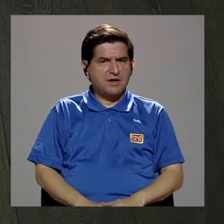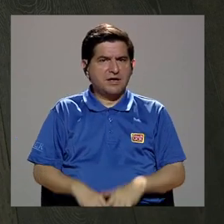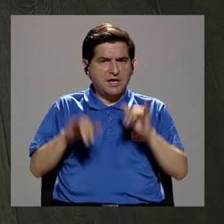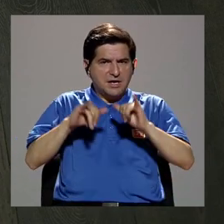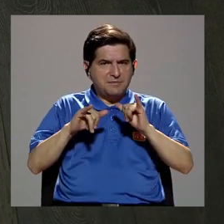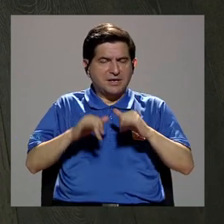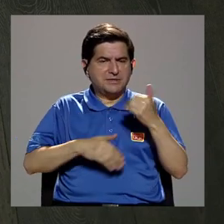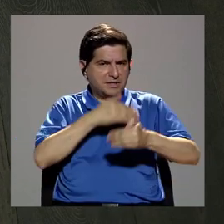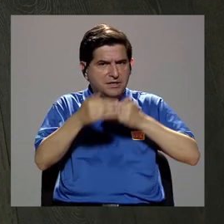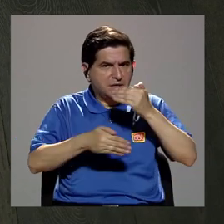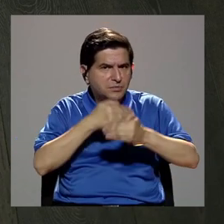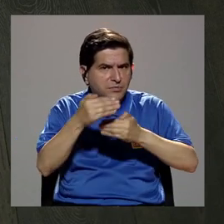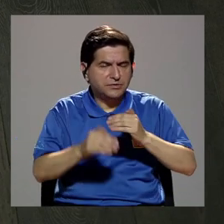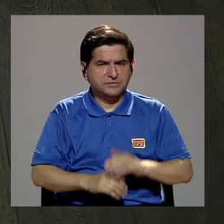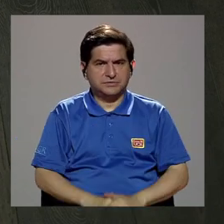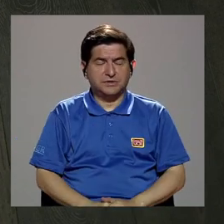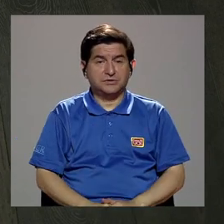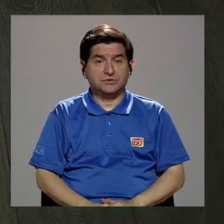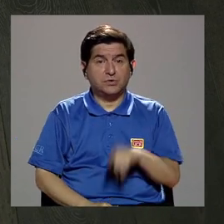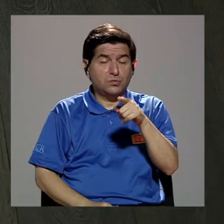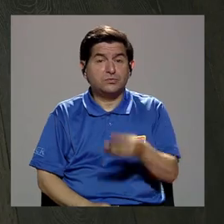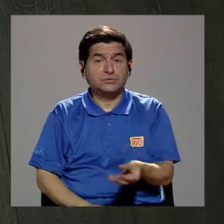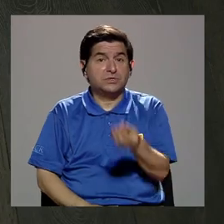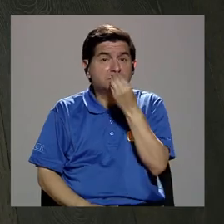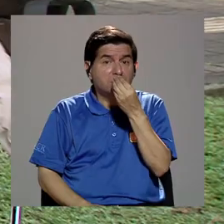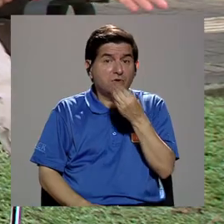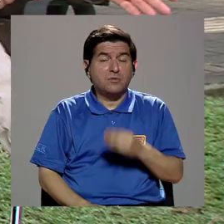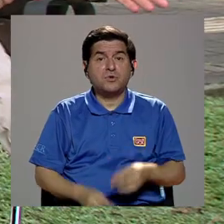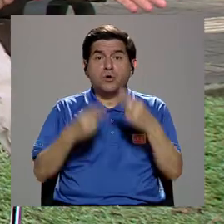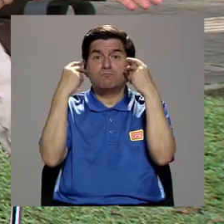ayuno. Entonces, eso que consumió lo pasa